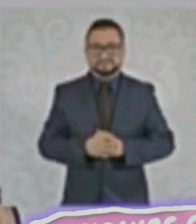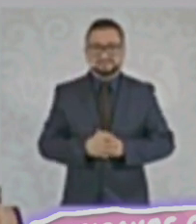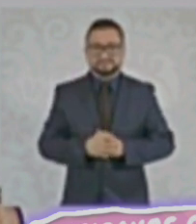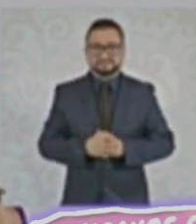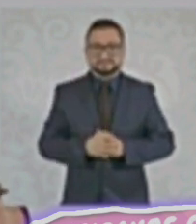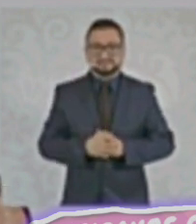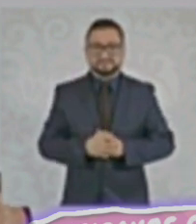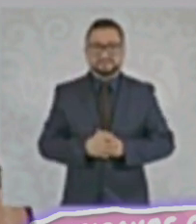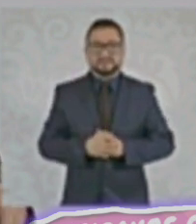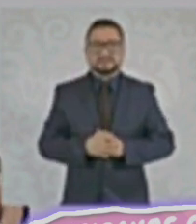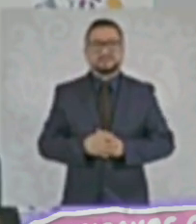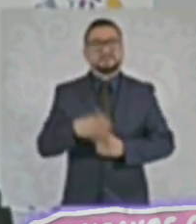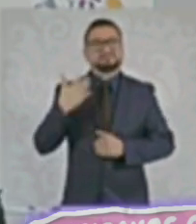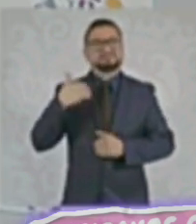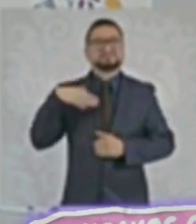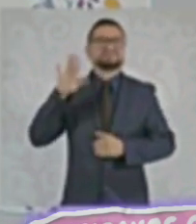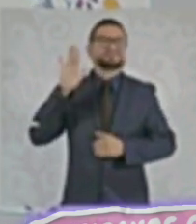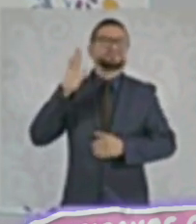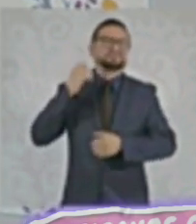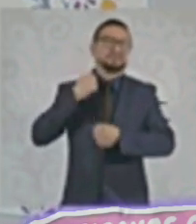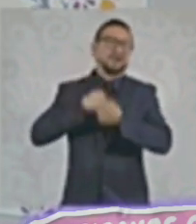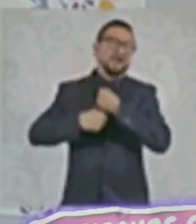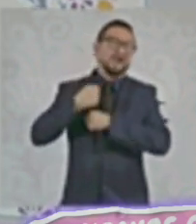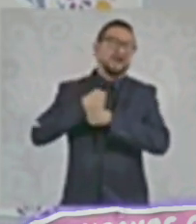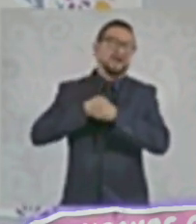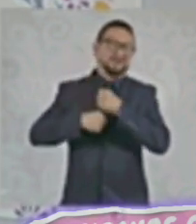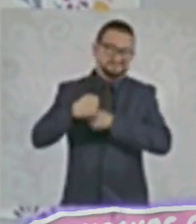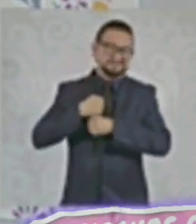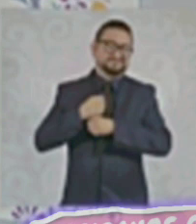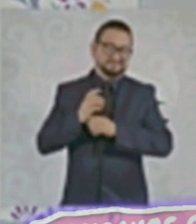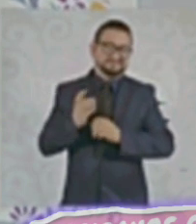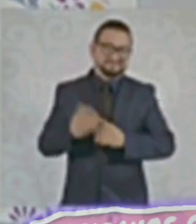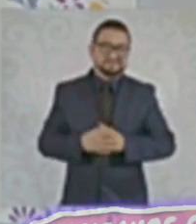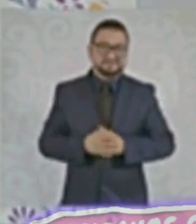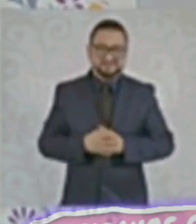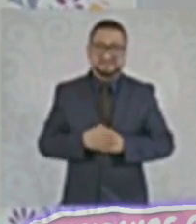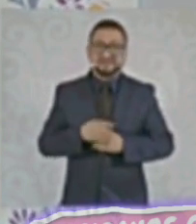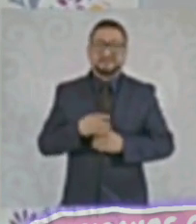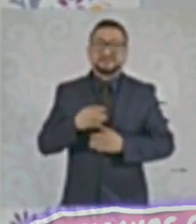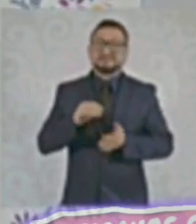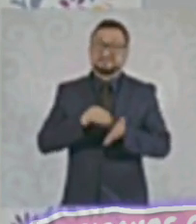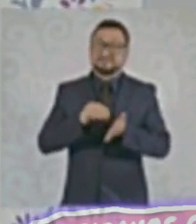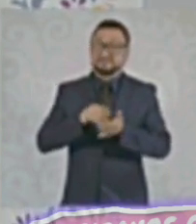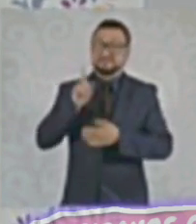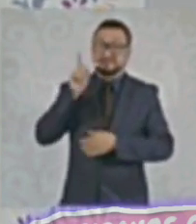que hace muchos años y todavía en España,